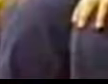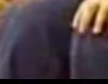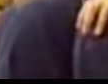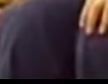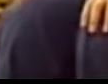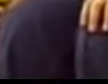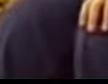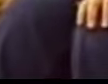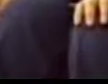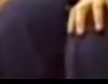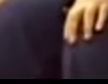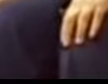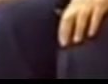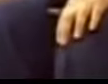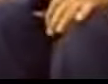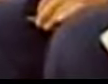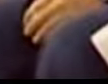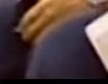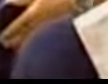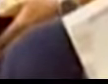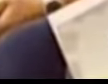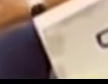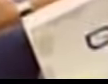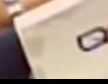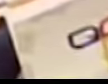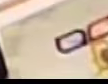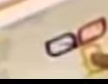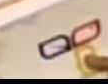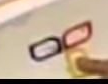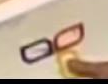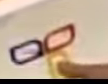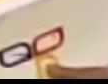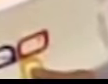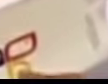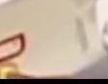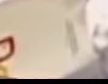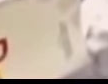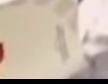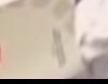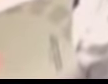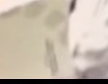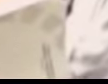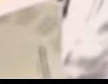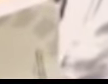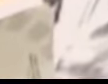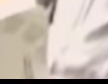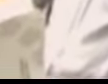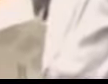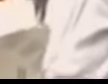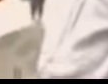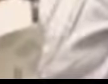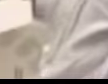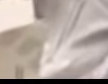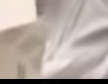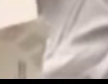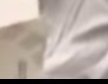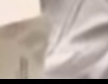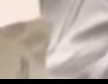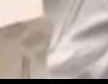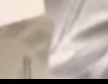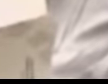porque está lloviendo fila, que no se fue, cree que no lo conozco. Ya se iba, presidente. Es porque está lloviendo, no quiere mojarse, esperando que